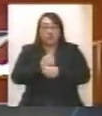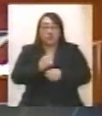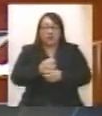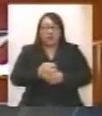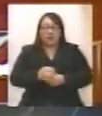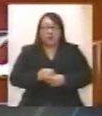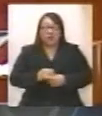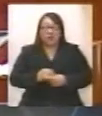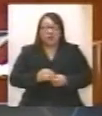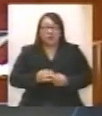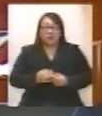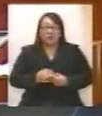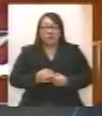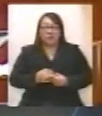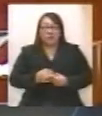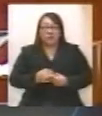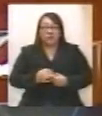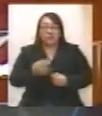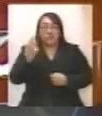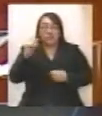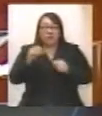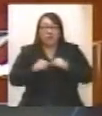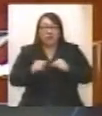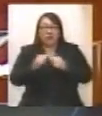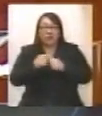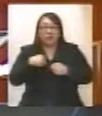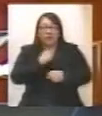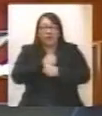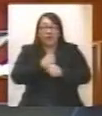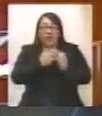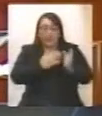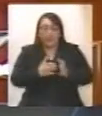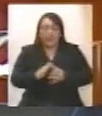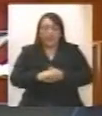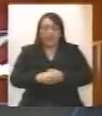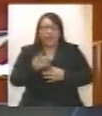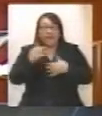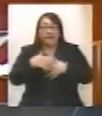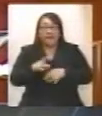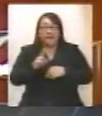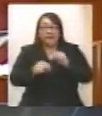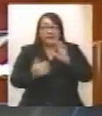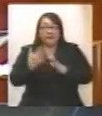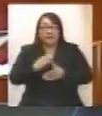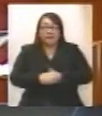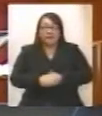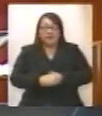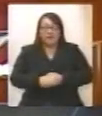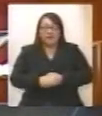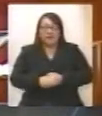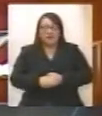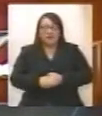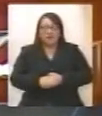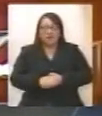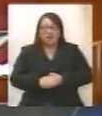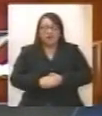productividad. Por ello, continuando nuestro plan de trabajo, para julio del 2015 se